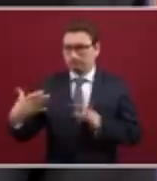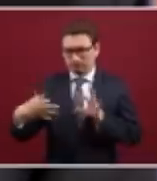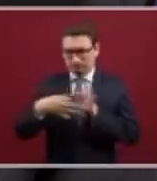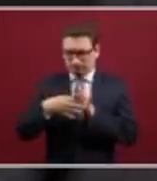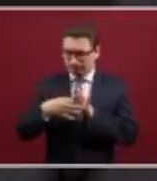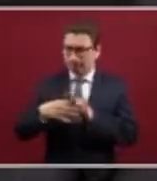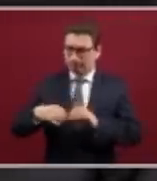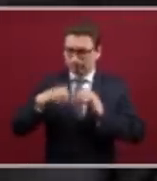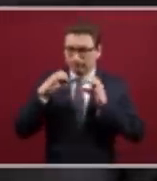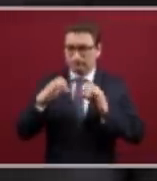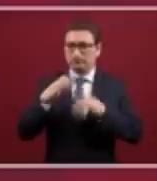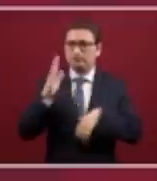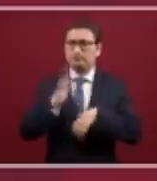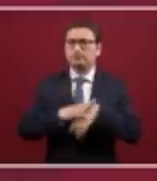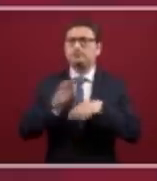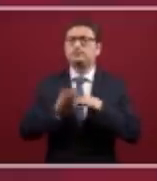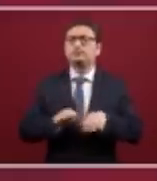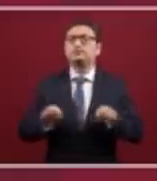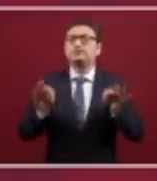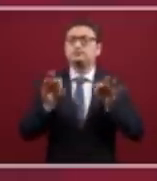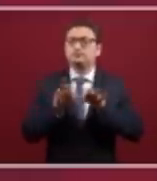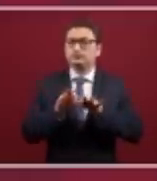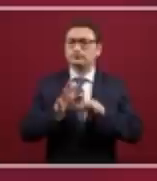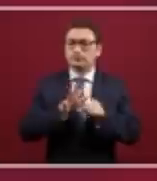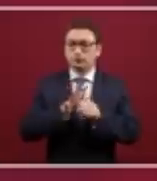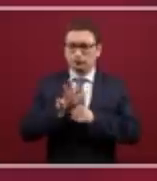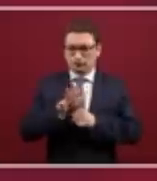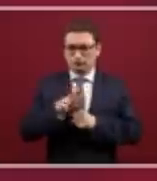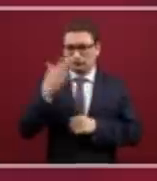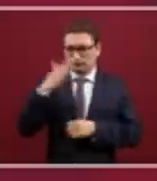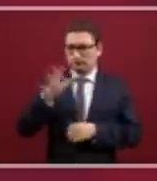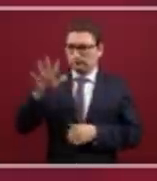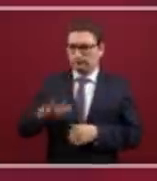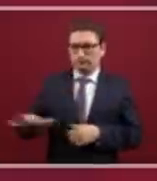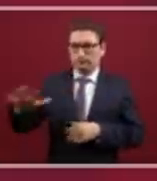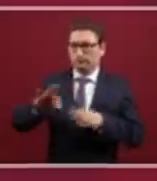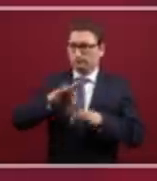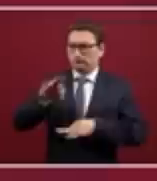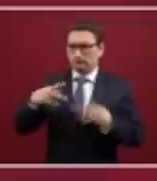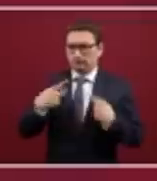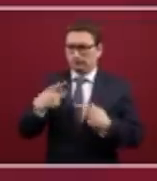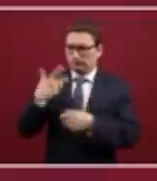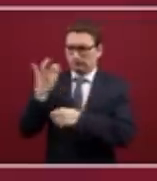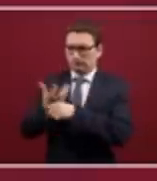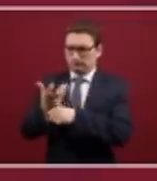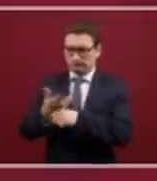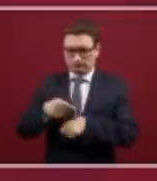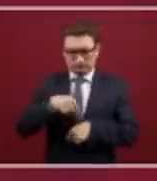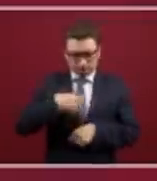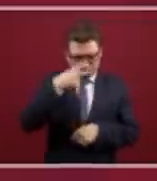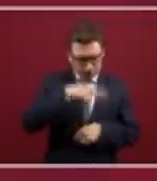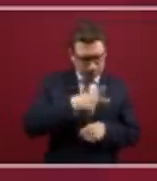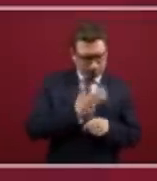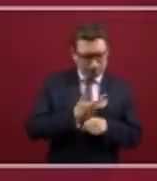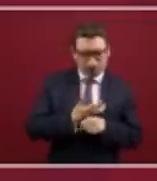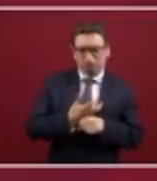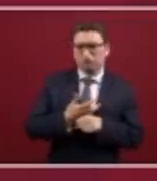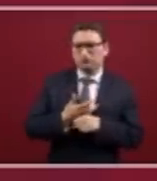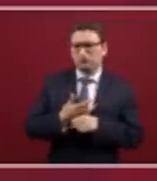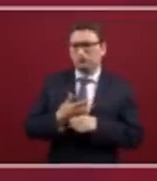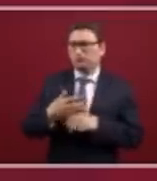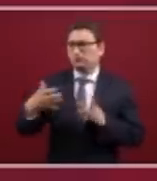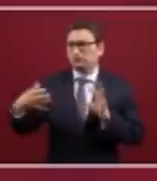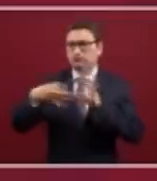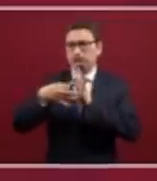vamos a cuidar la relación con el pueblo de eeuu sobre la posibilidad de que el